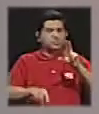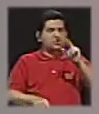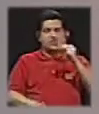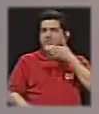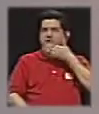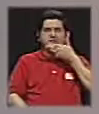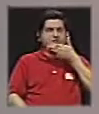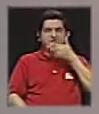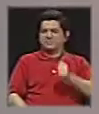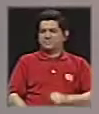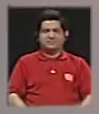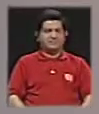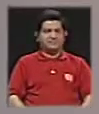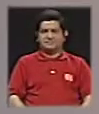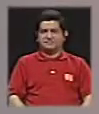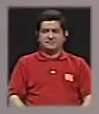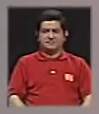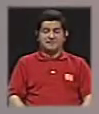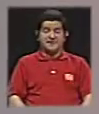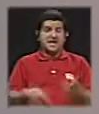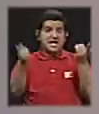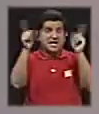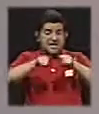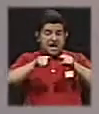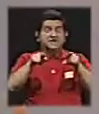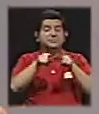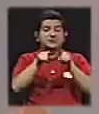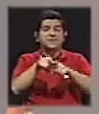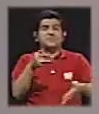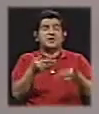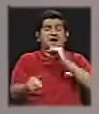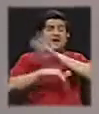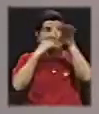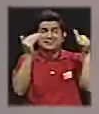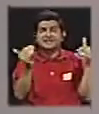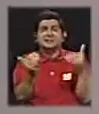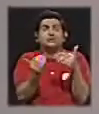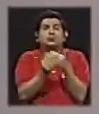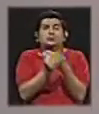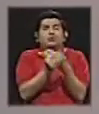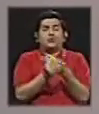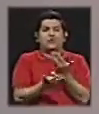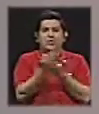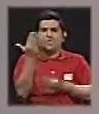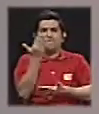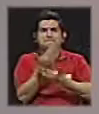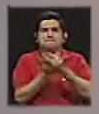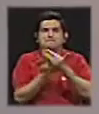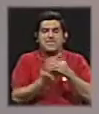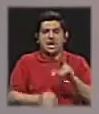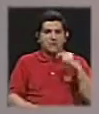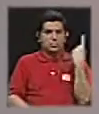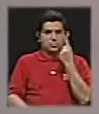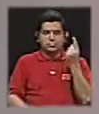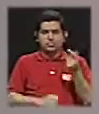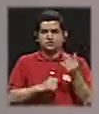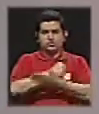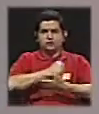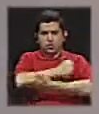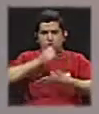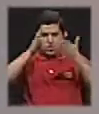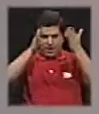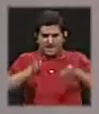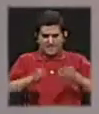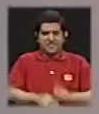indígenas, donde hay casos incluso de que prácticamente la totalidad está en manos de, no solamente de campesinos